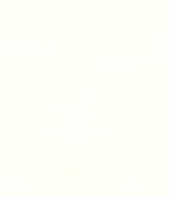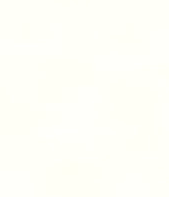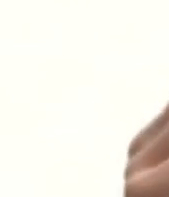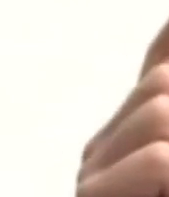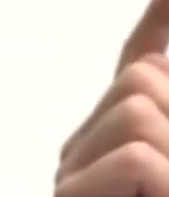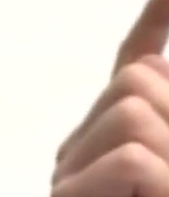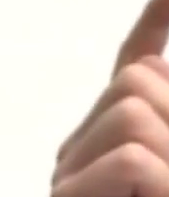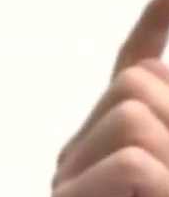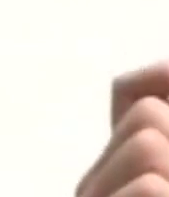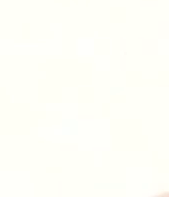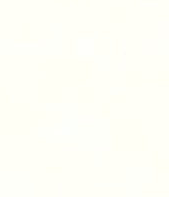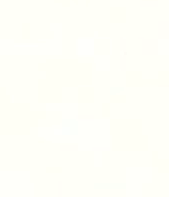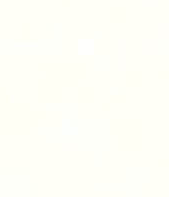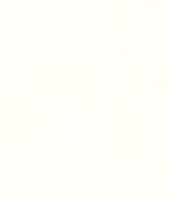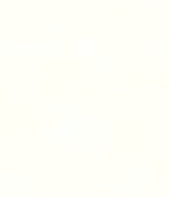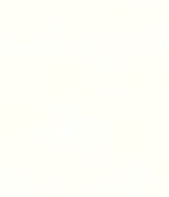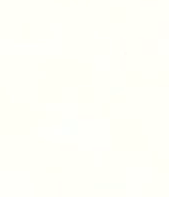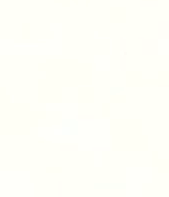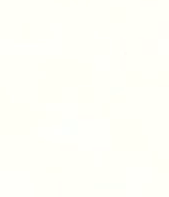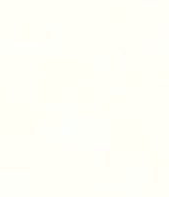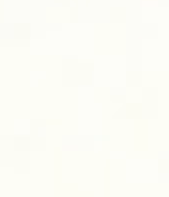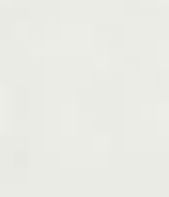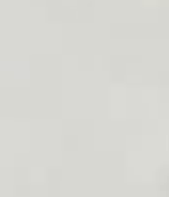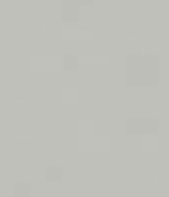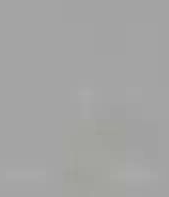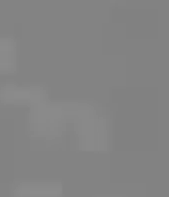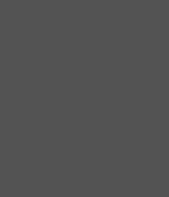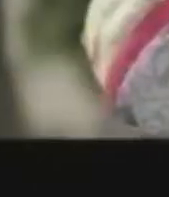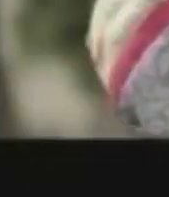Electricaribe, intervenida por Superservicios.